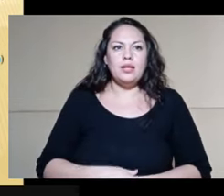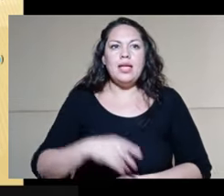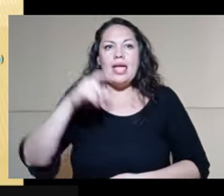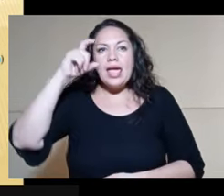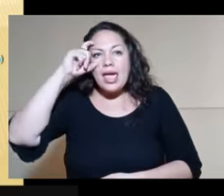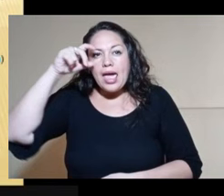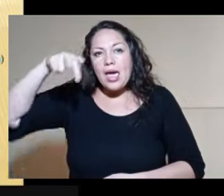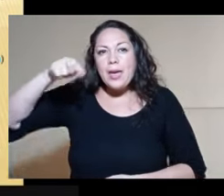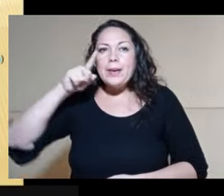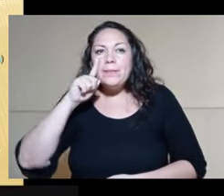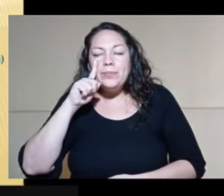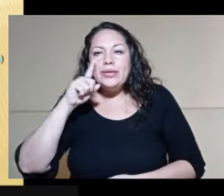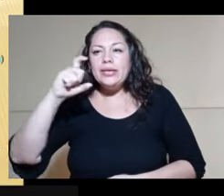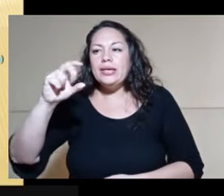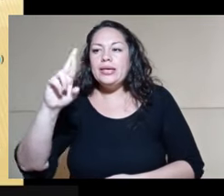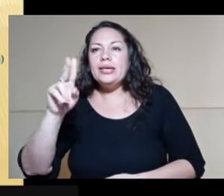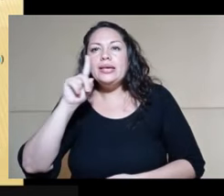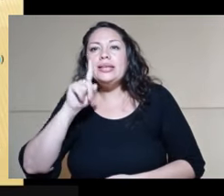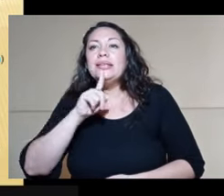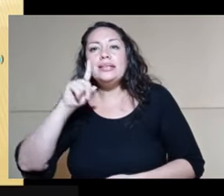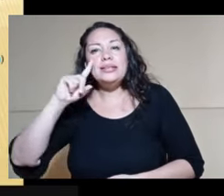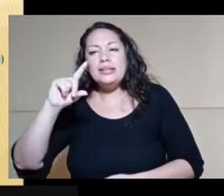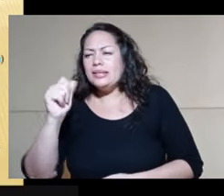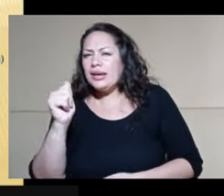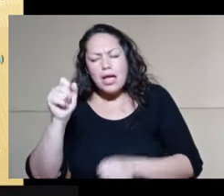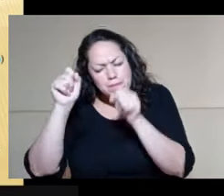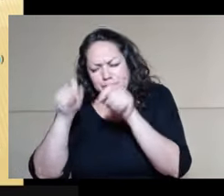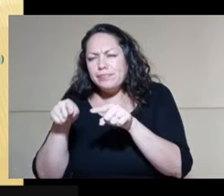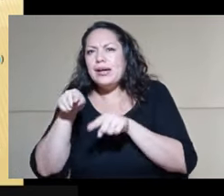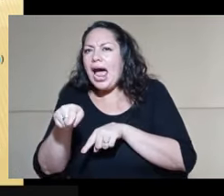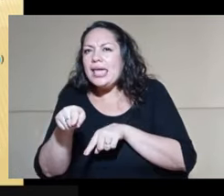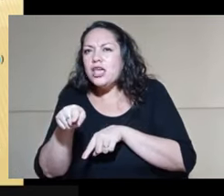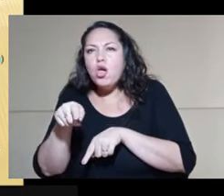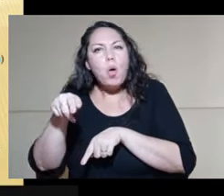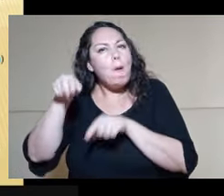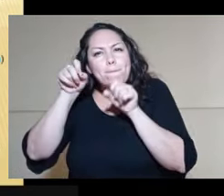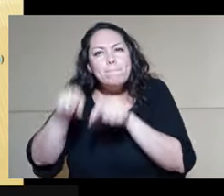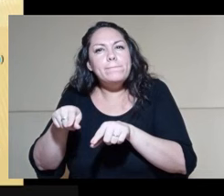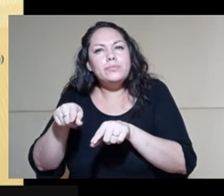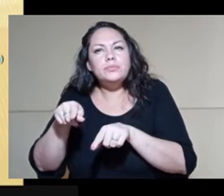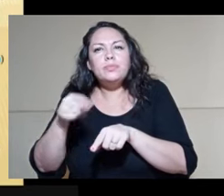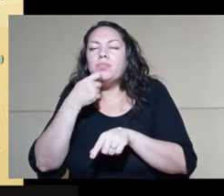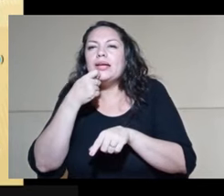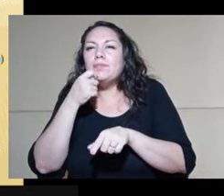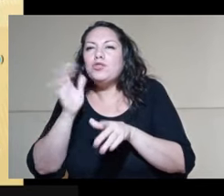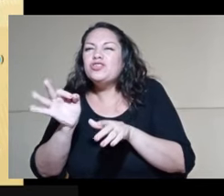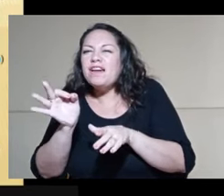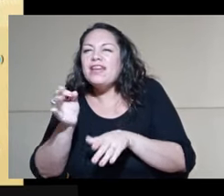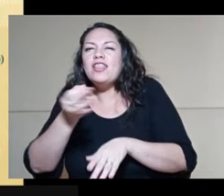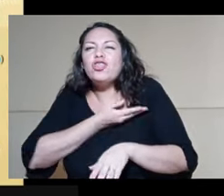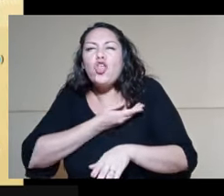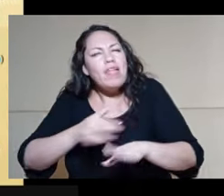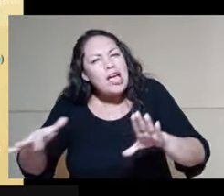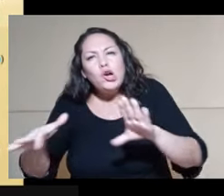ahí. Pero la epicrítica es bien puntual. ¿Ah? La epicrítica es la discriminación entre